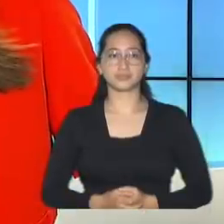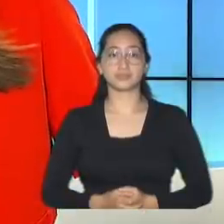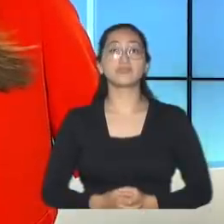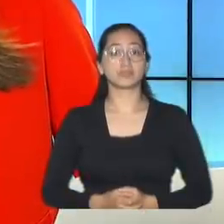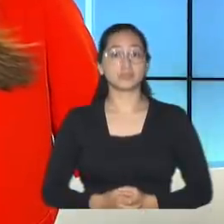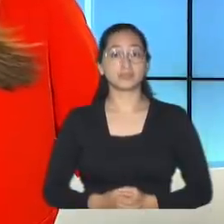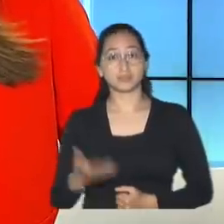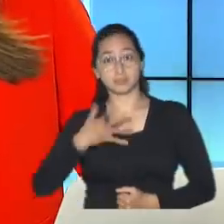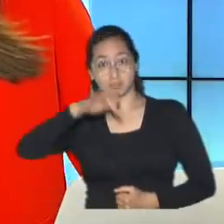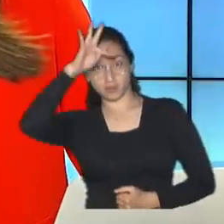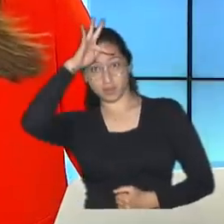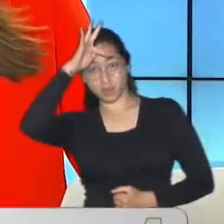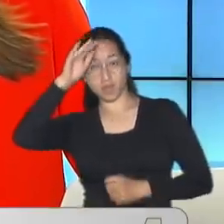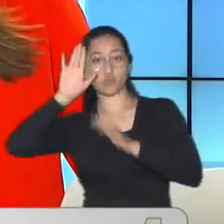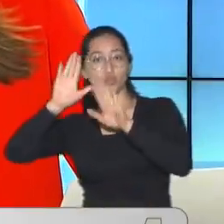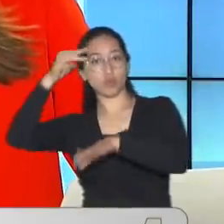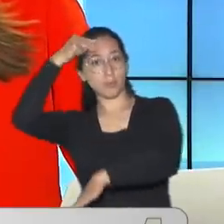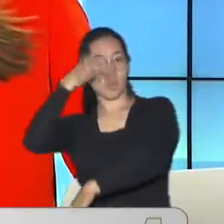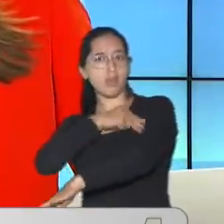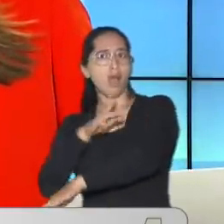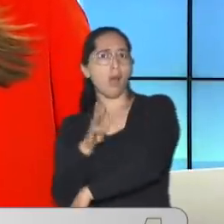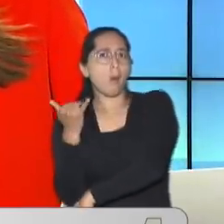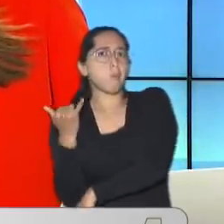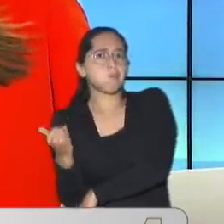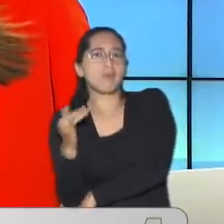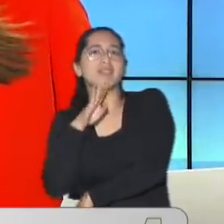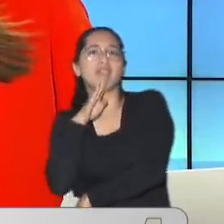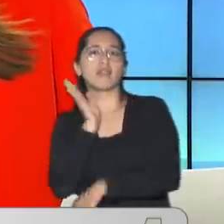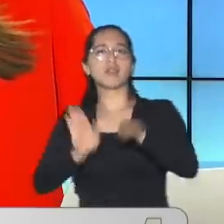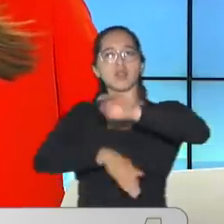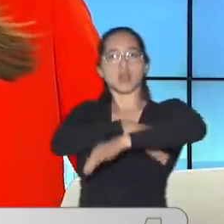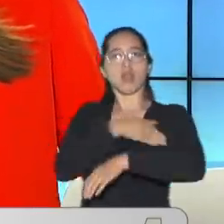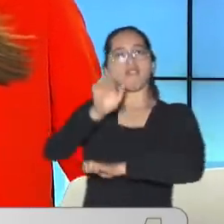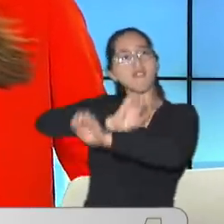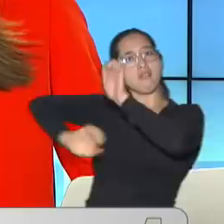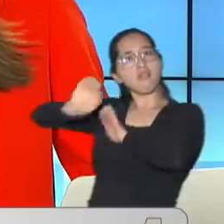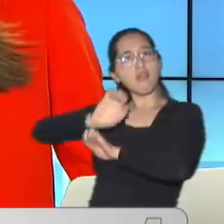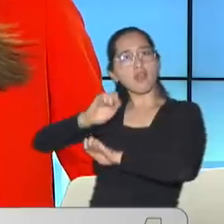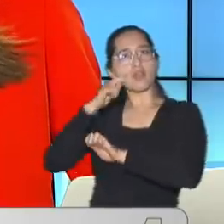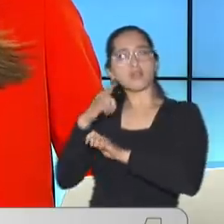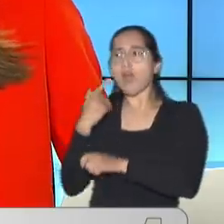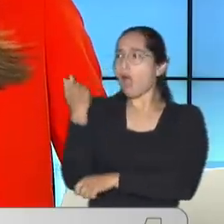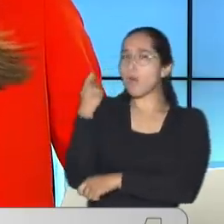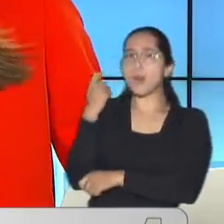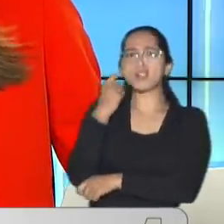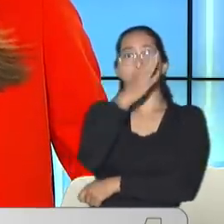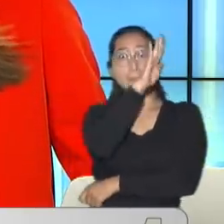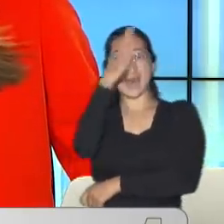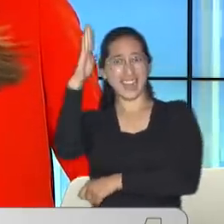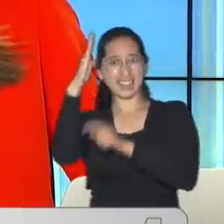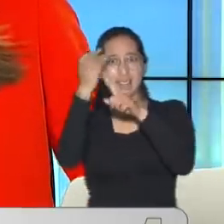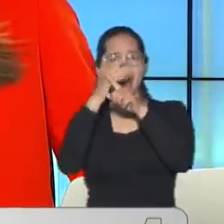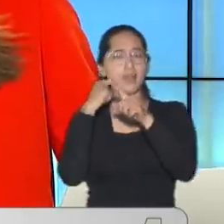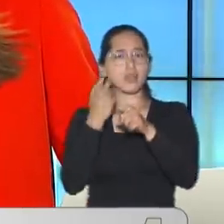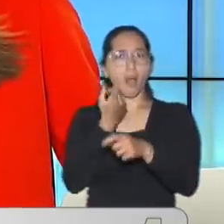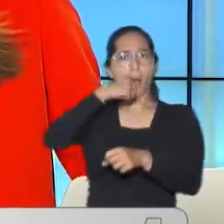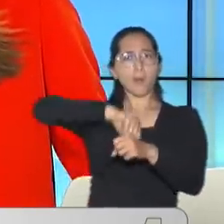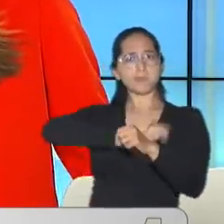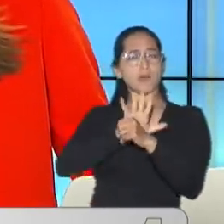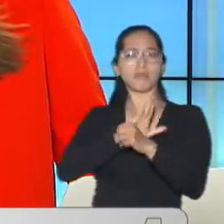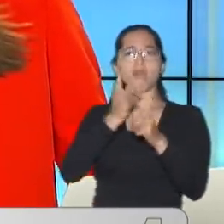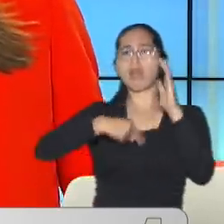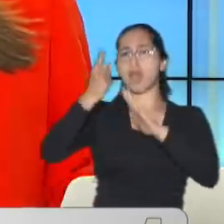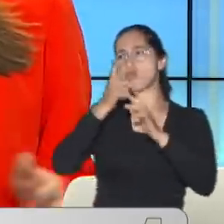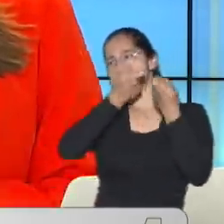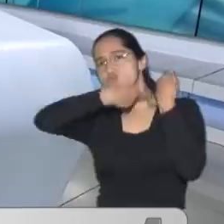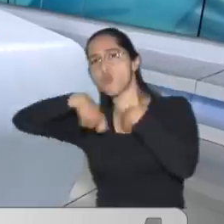En el hospital militar se encuentra el ministro de Defensa, quien en las últimas horas fue trasladado desde Barranquilla cuando dio positivo para